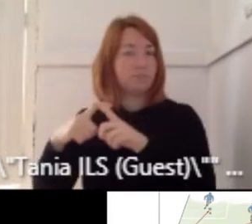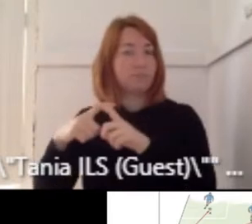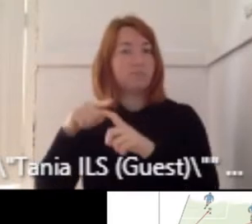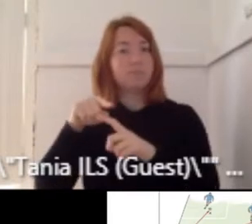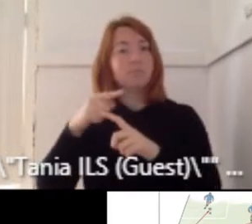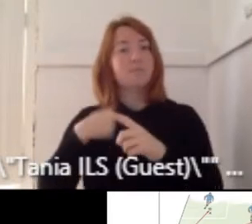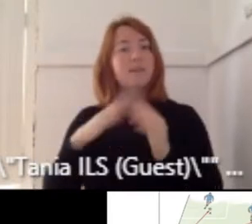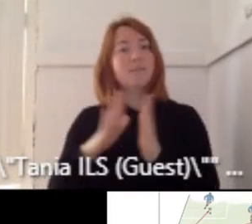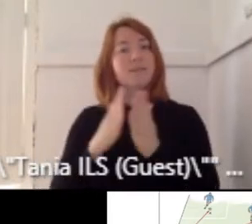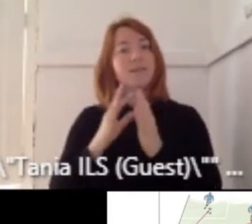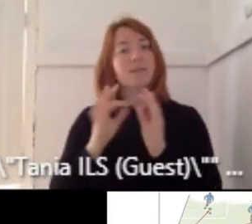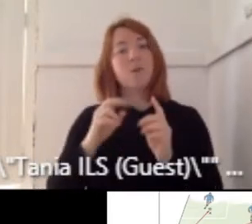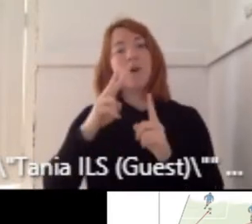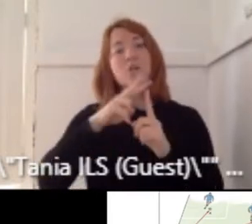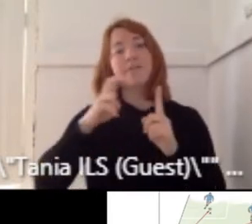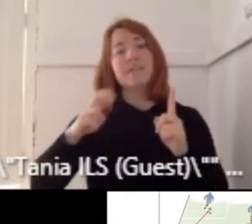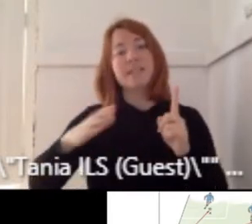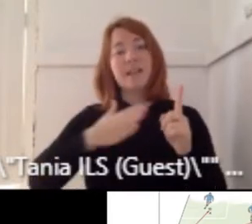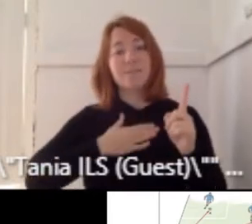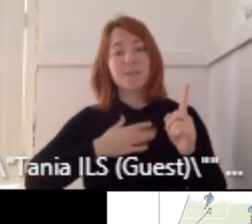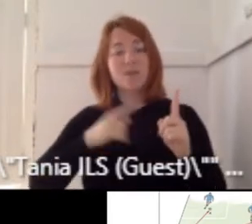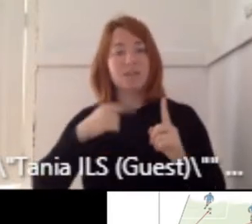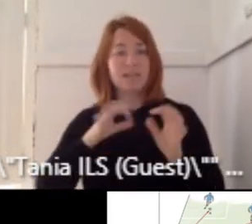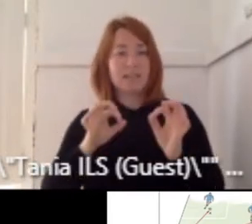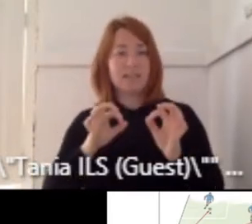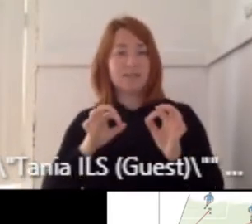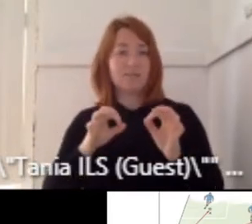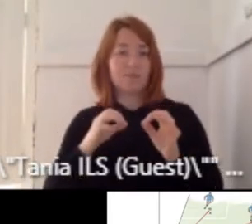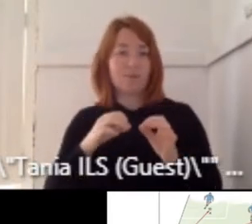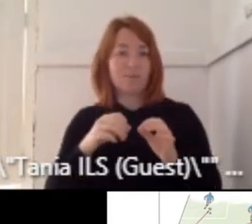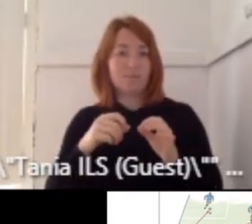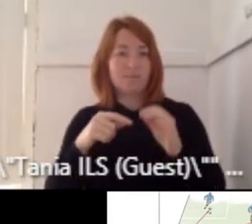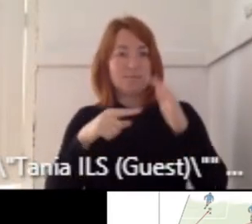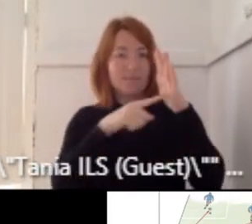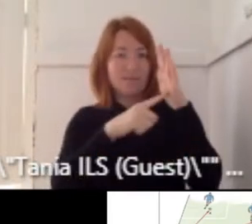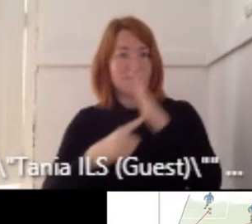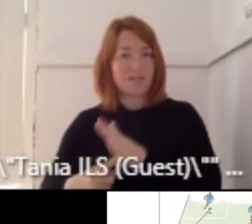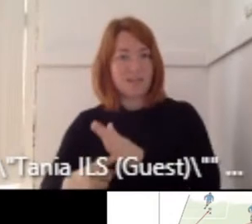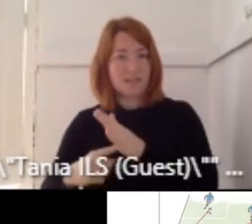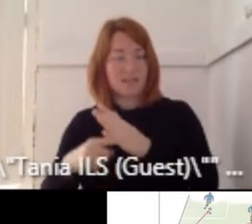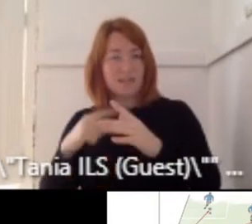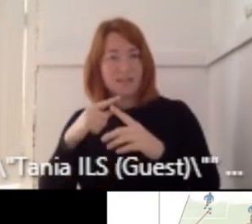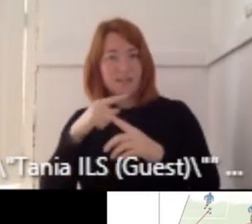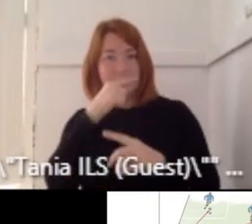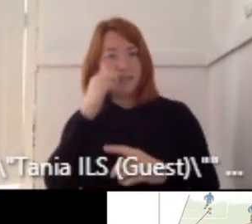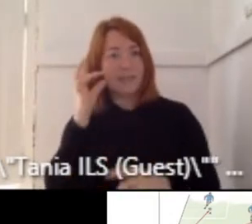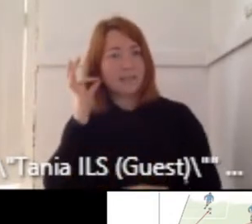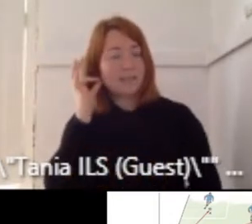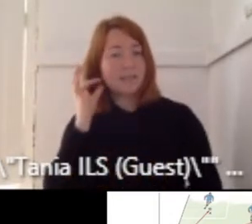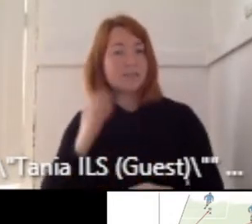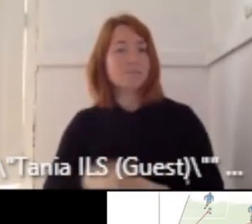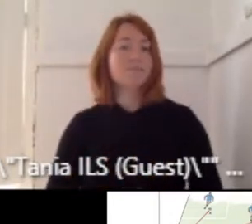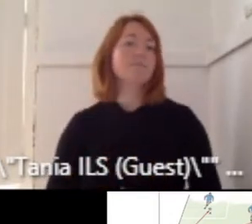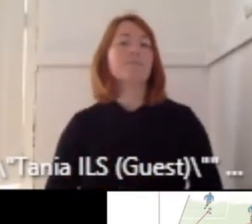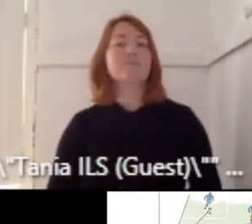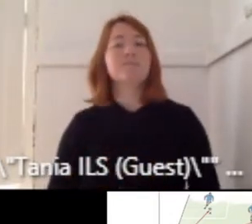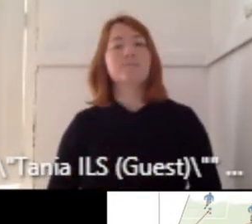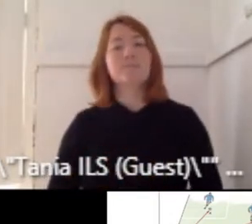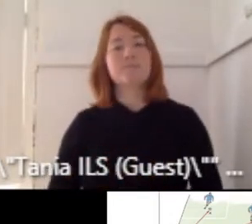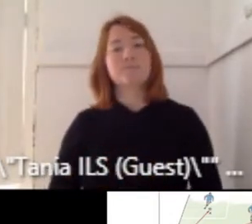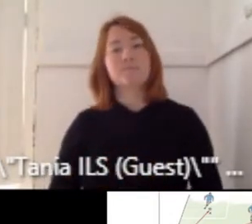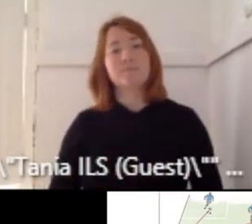de física es sexista. Pero hay libros como el de Susan Lea, La naturaleza de las cosas, en el